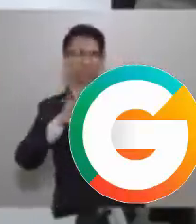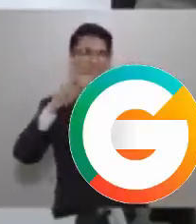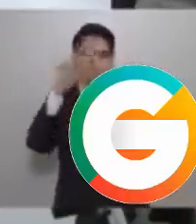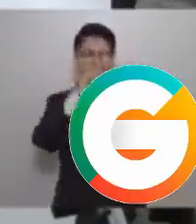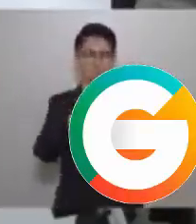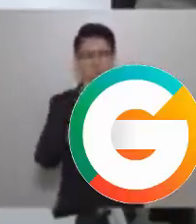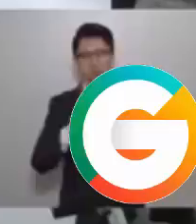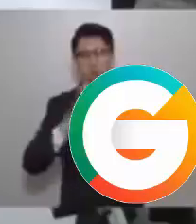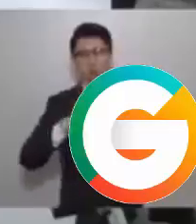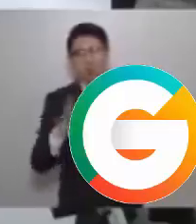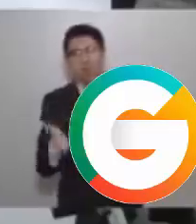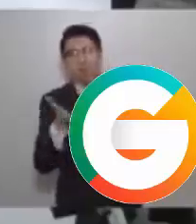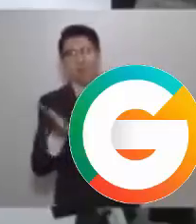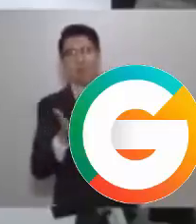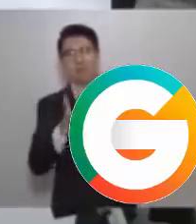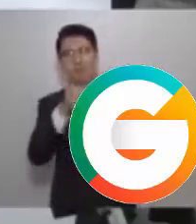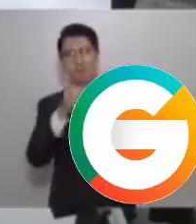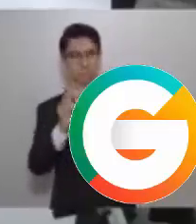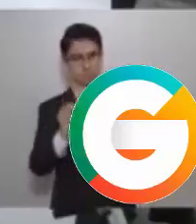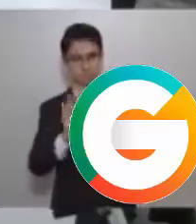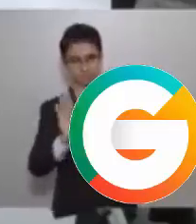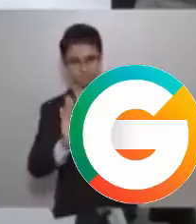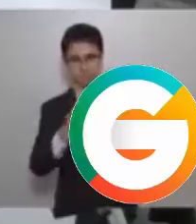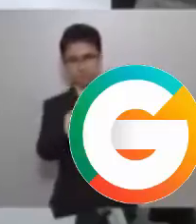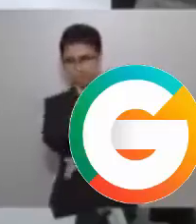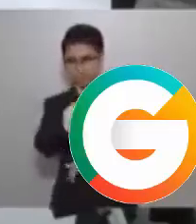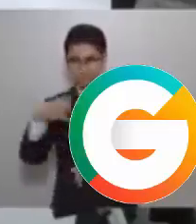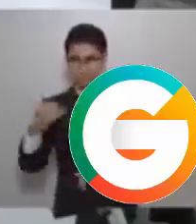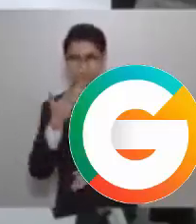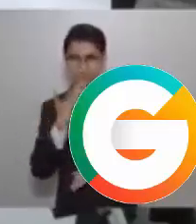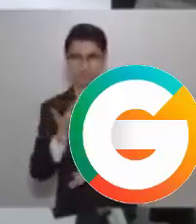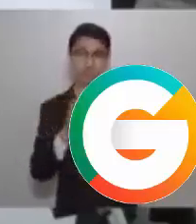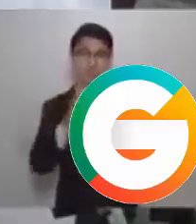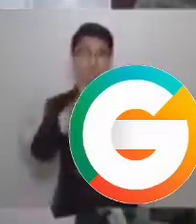que conducirían sus vehículos hasta ese punto.